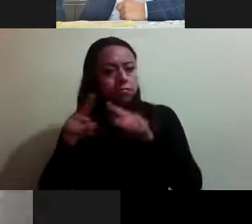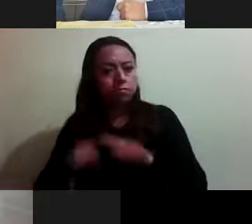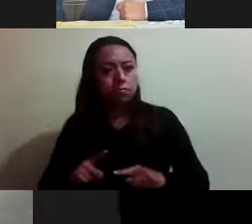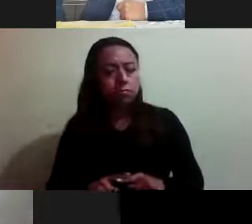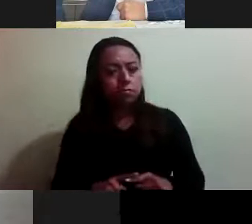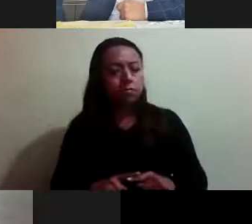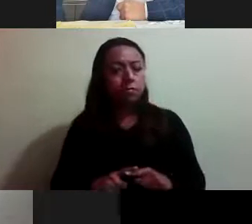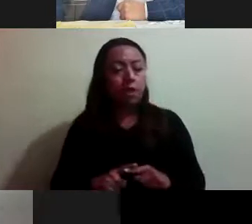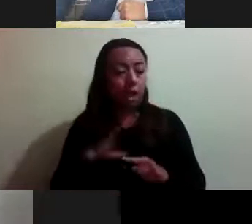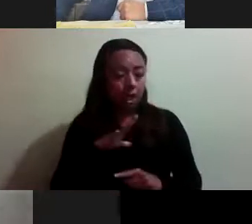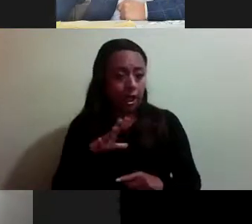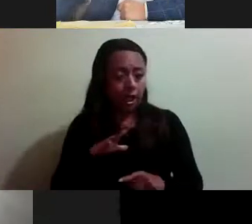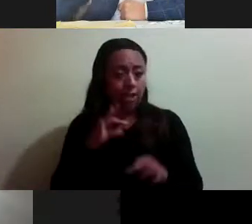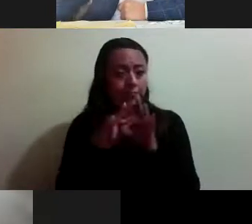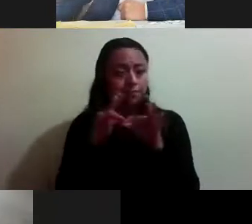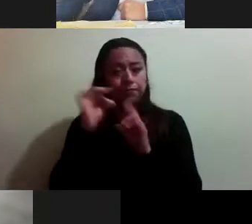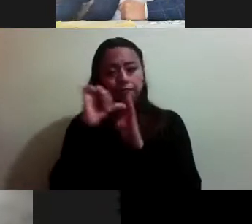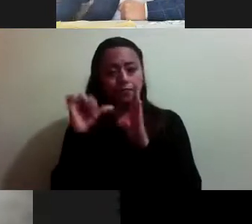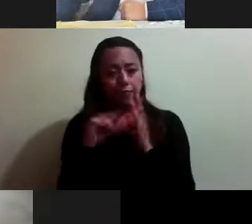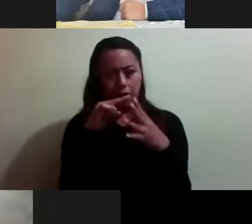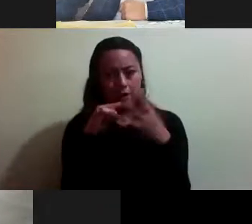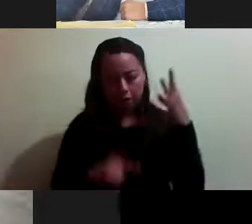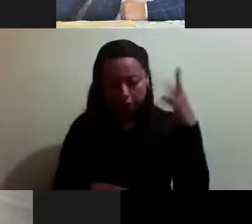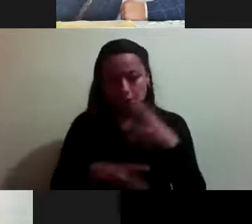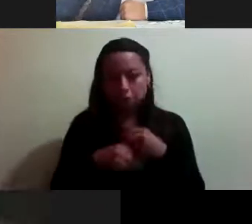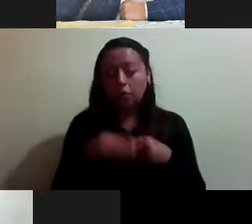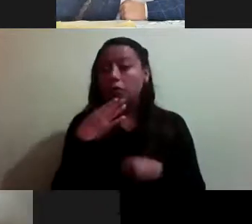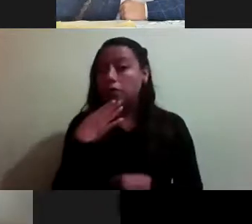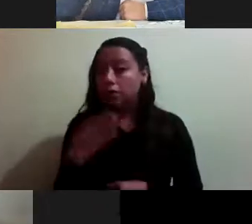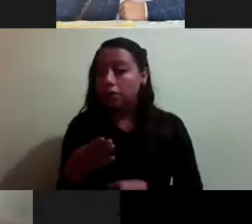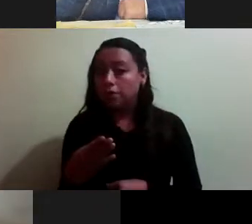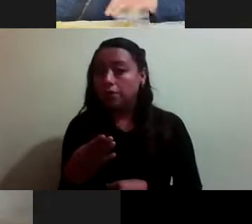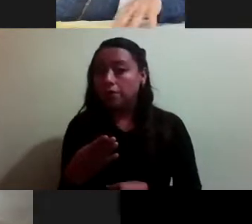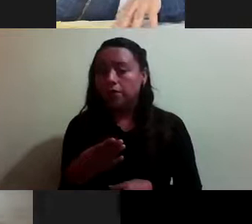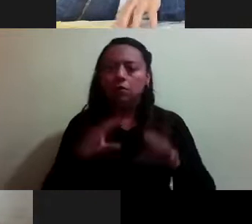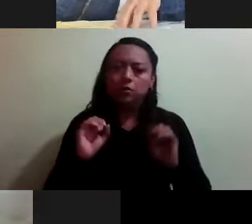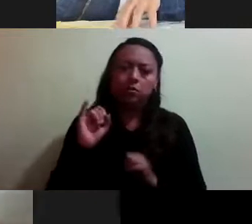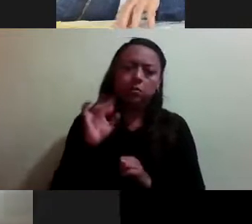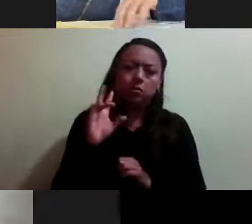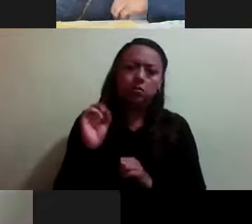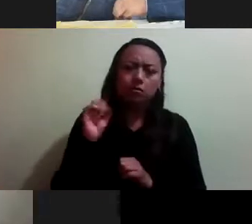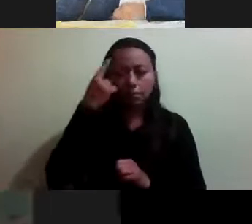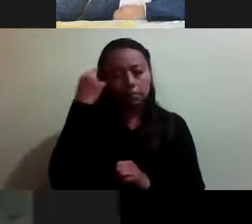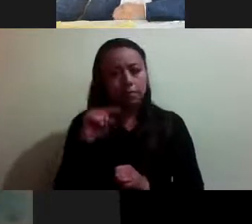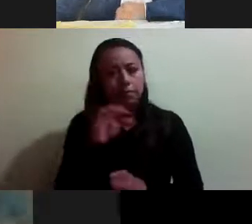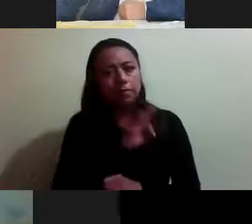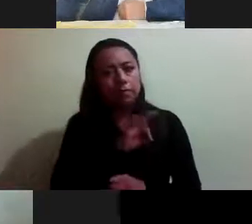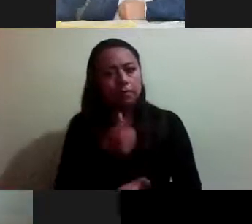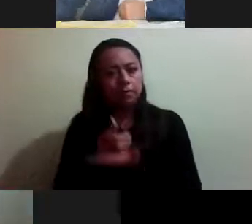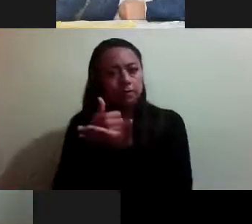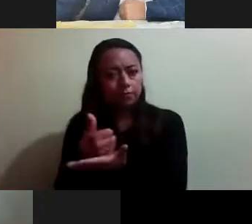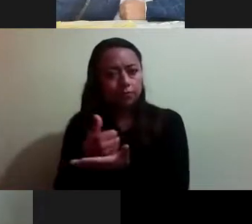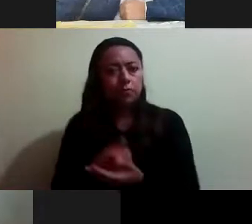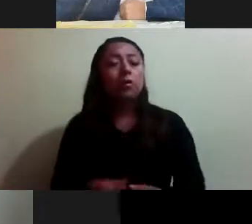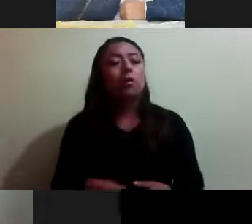está perfectamente articulado este manual de organización, y si no, bueno, para coadyuvar, pero bueno, forma parte de todo este